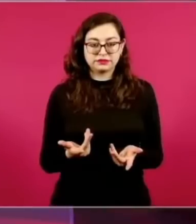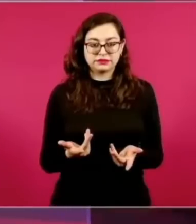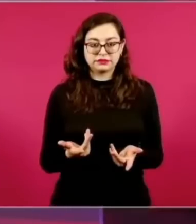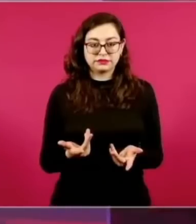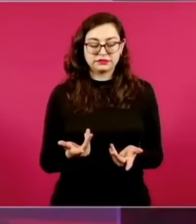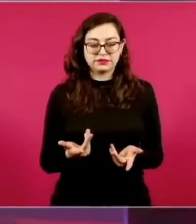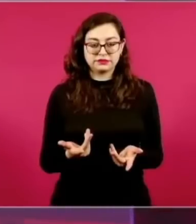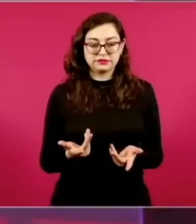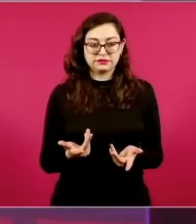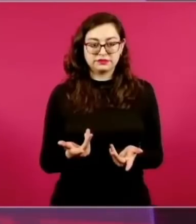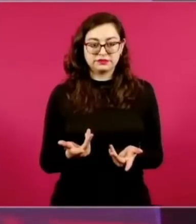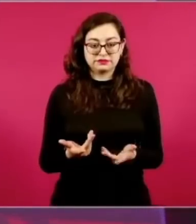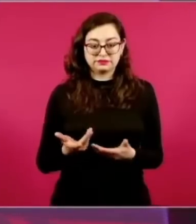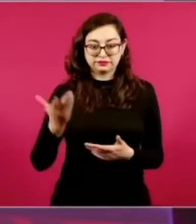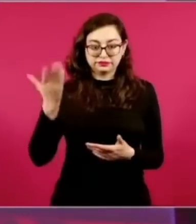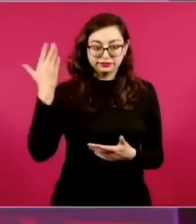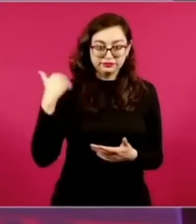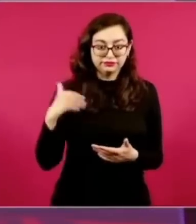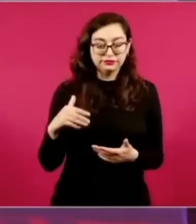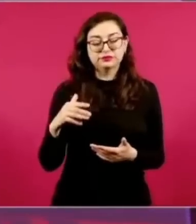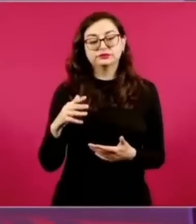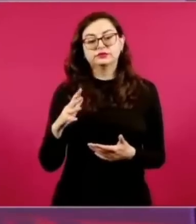a la diversidad,